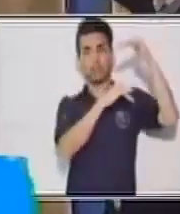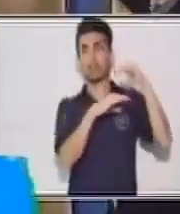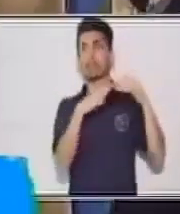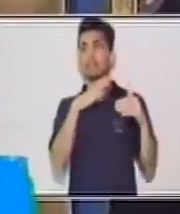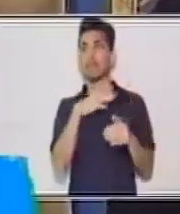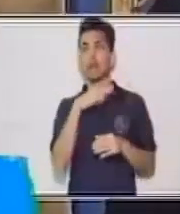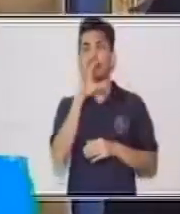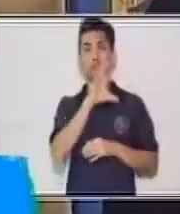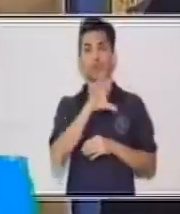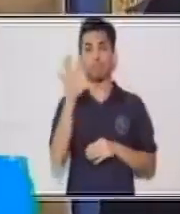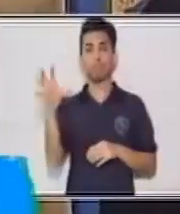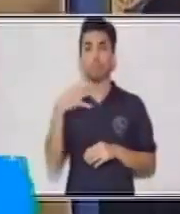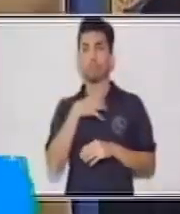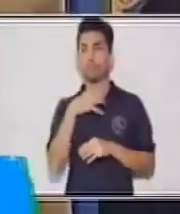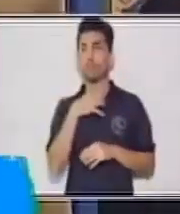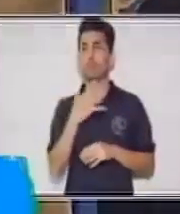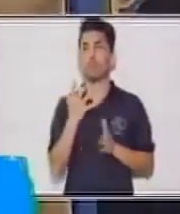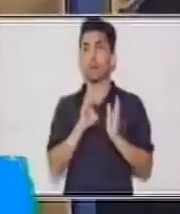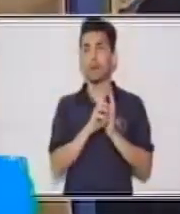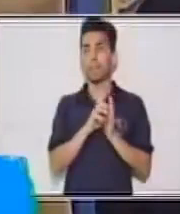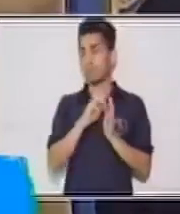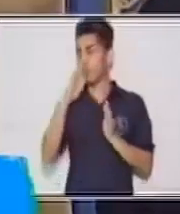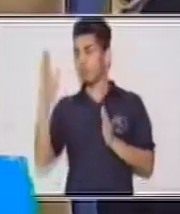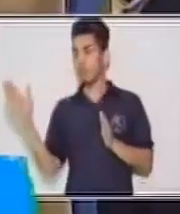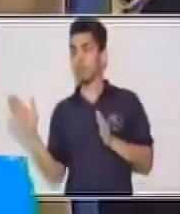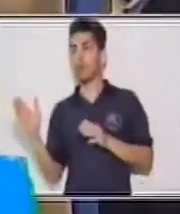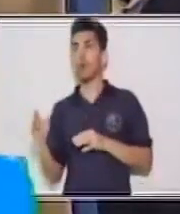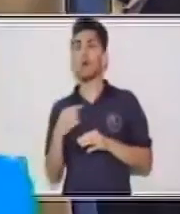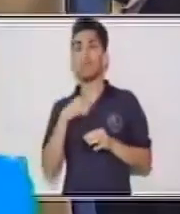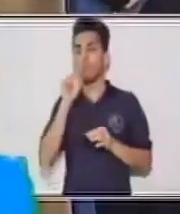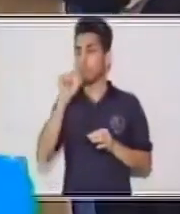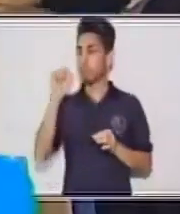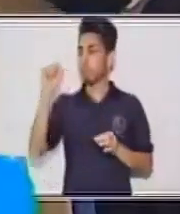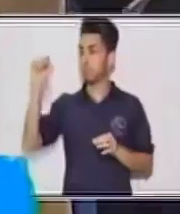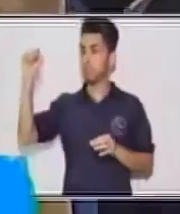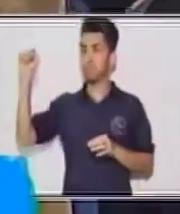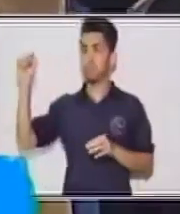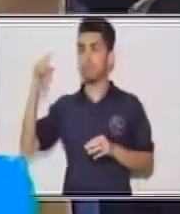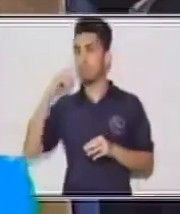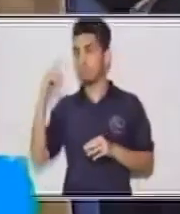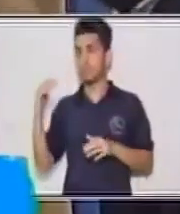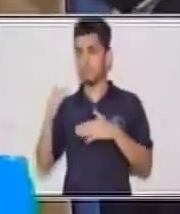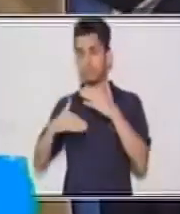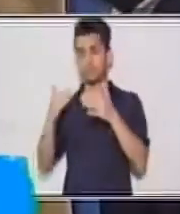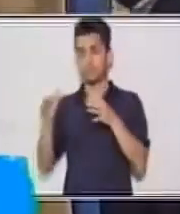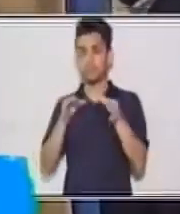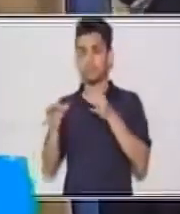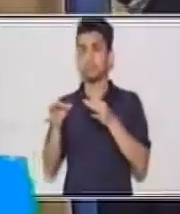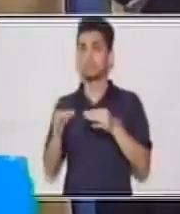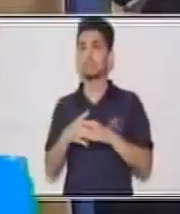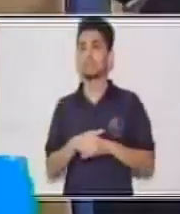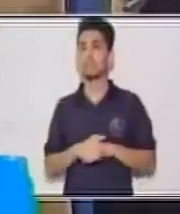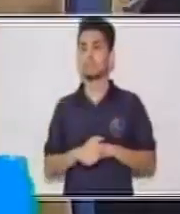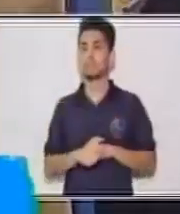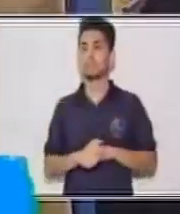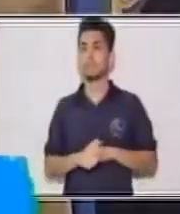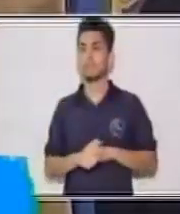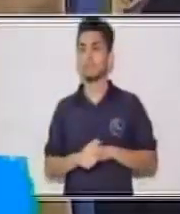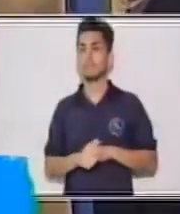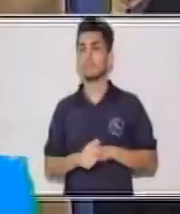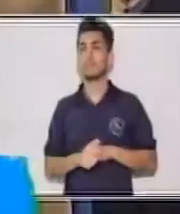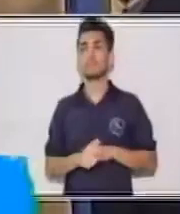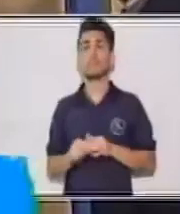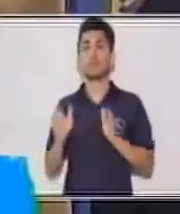este lado. Por ejemplo, acá, todos los puntos que coloquemos acá, que ya lo vamos a ver aquí más adelantito, son